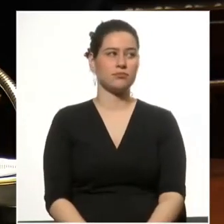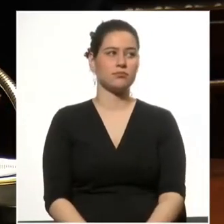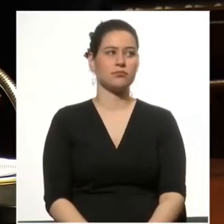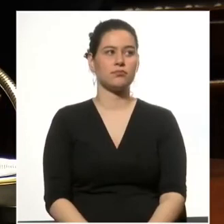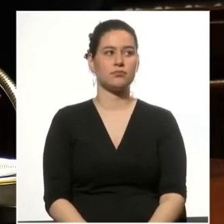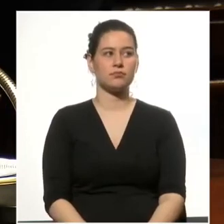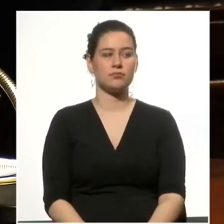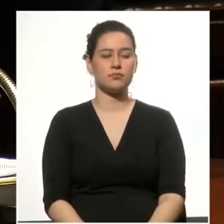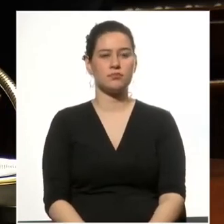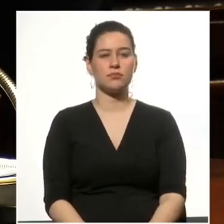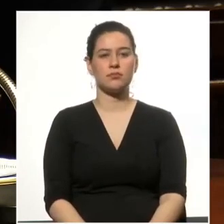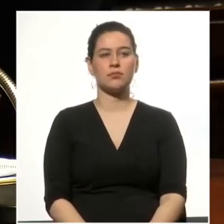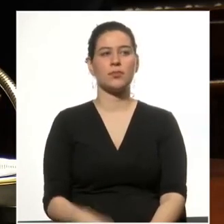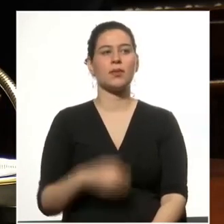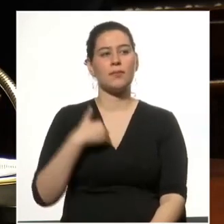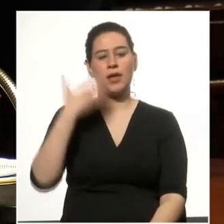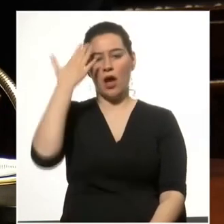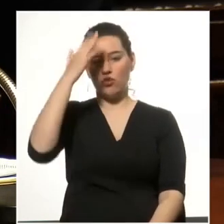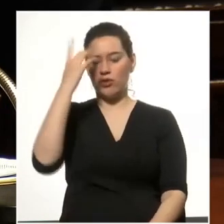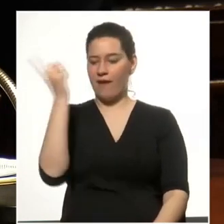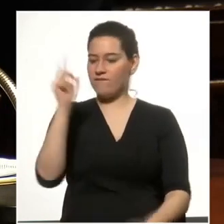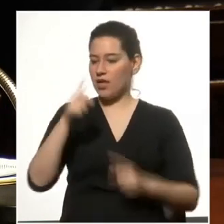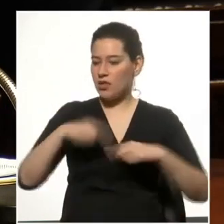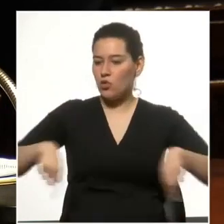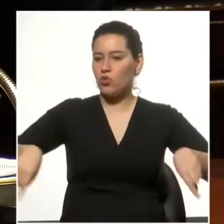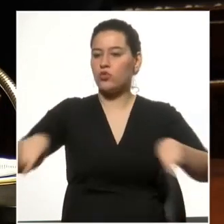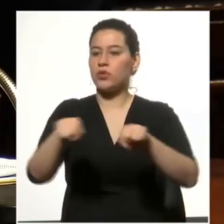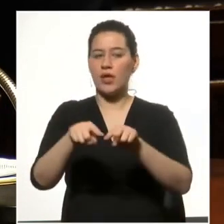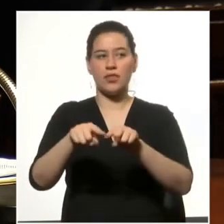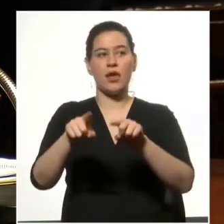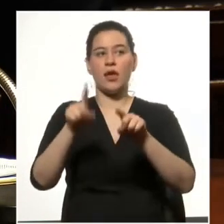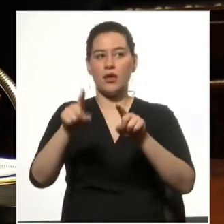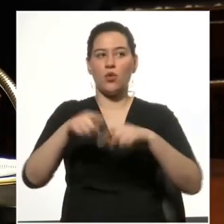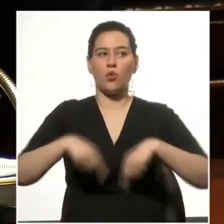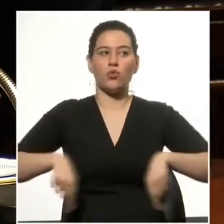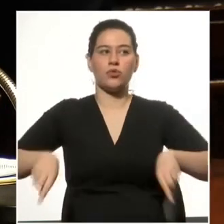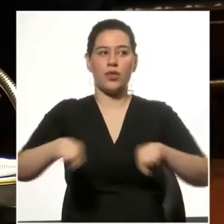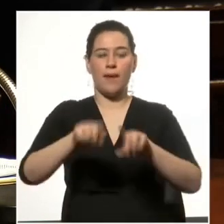Mi autoridad emana de vosotros y ella cesa ante vuestra